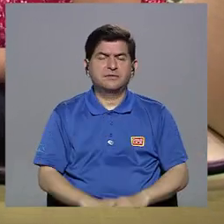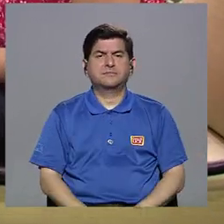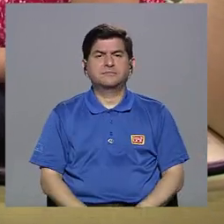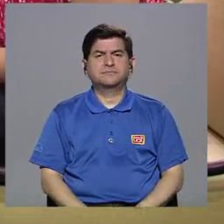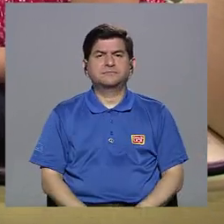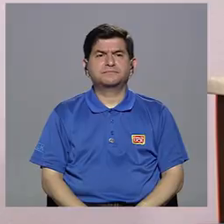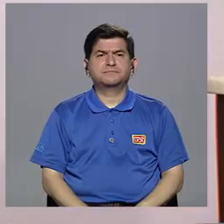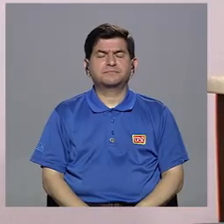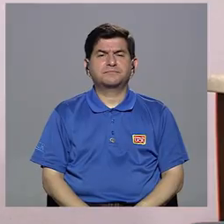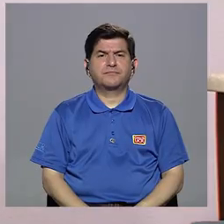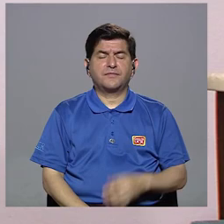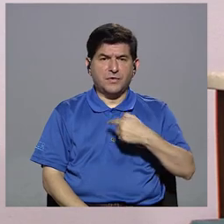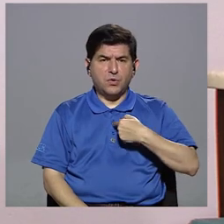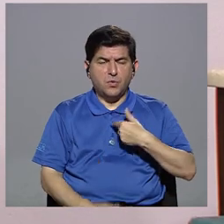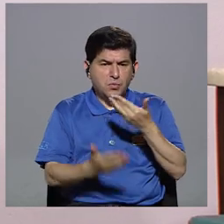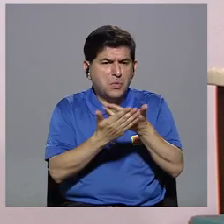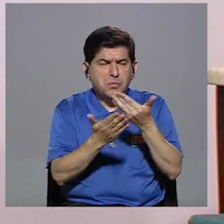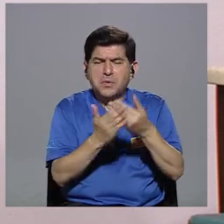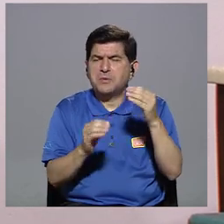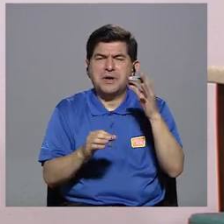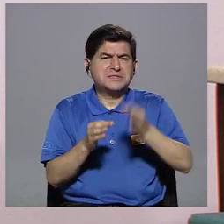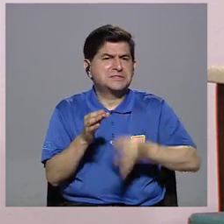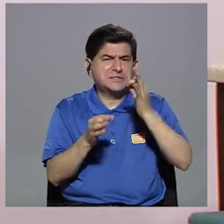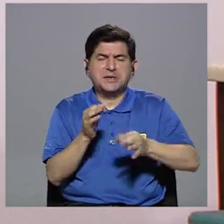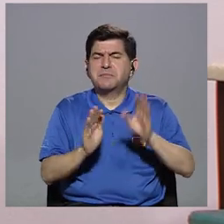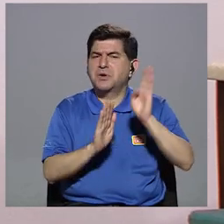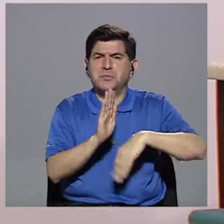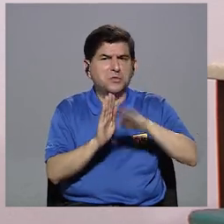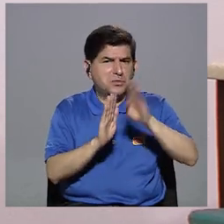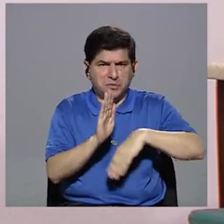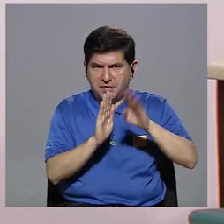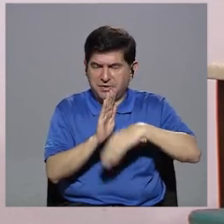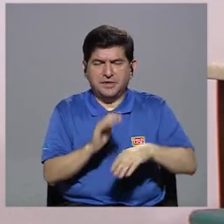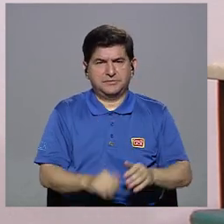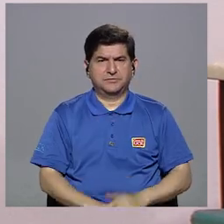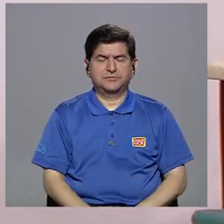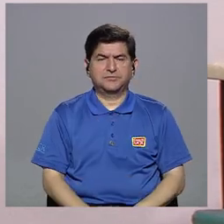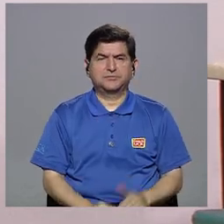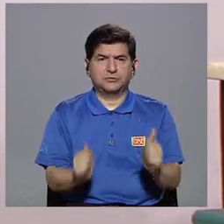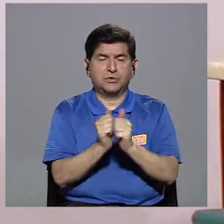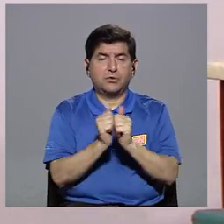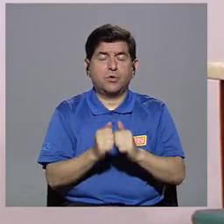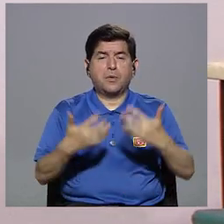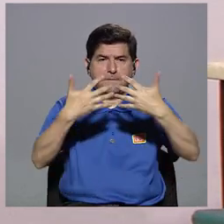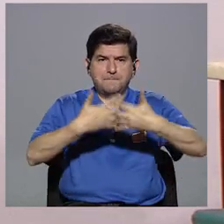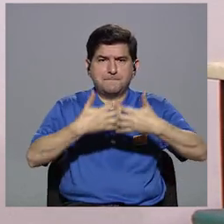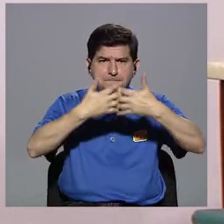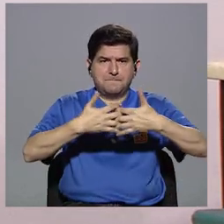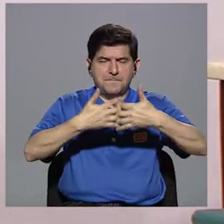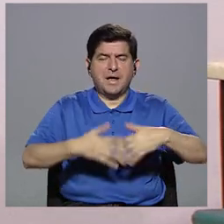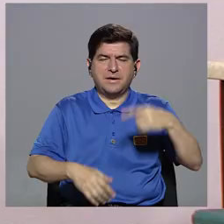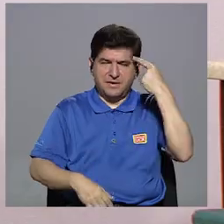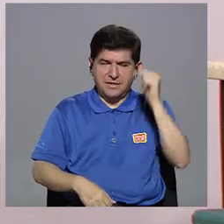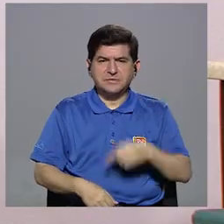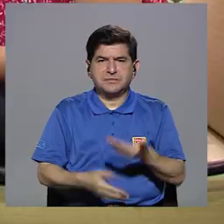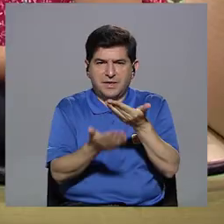de hacerse los diseños es lo más sencillo es baratísimo este con los